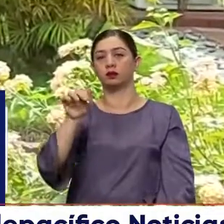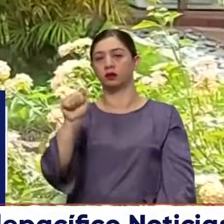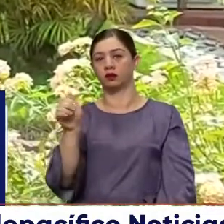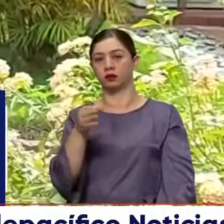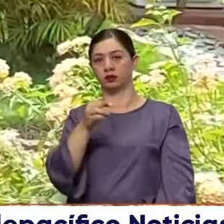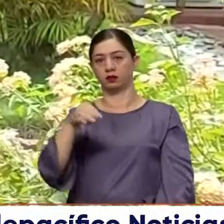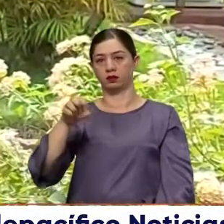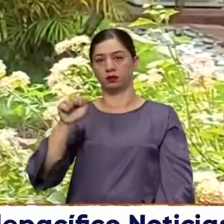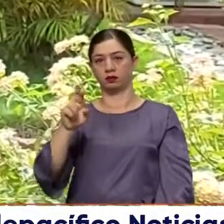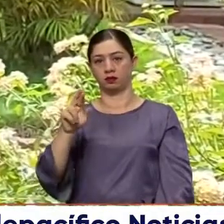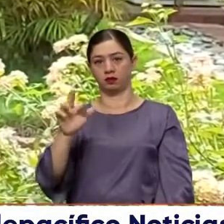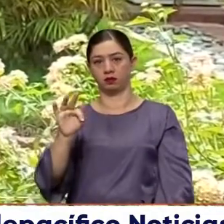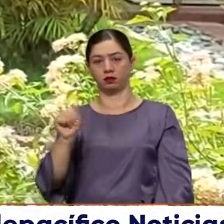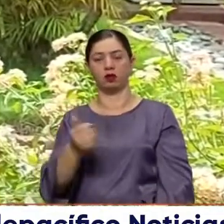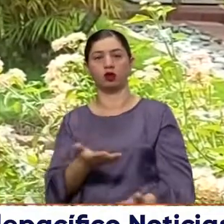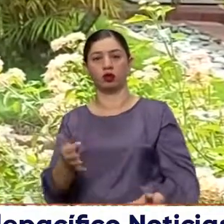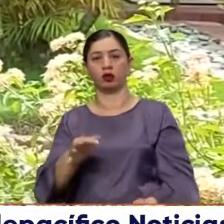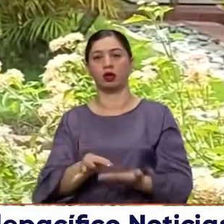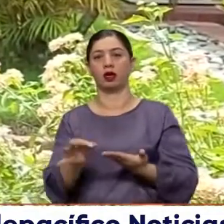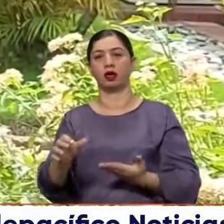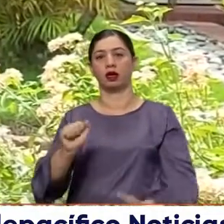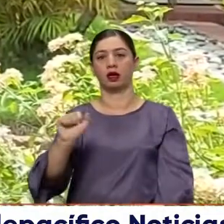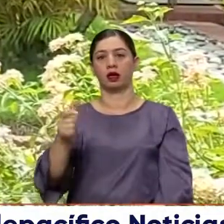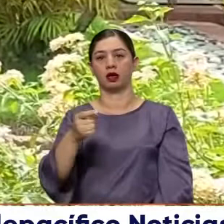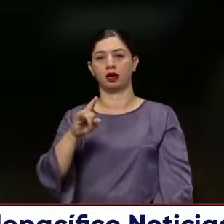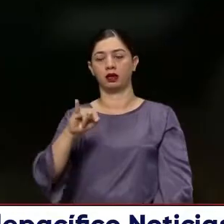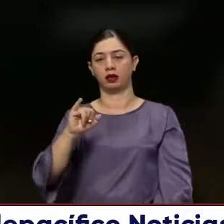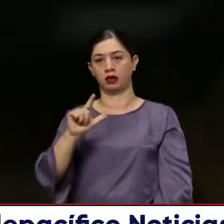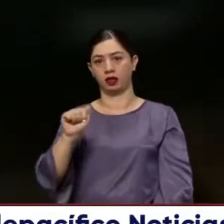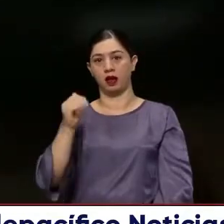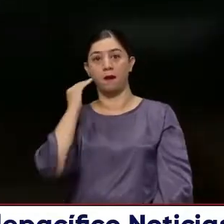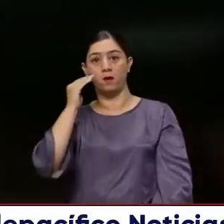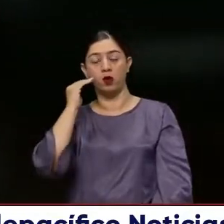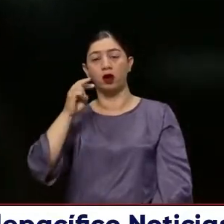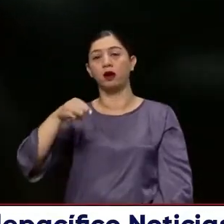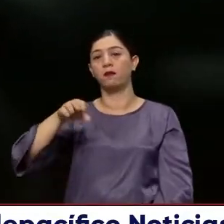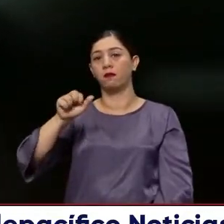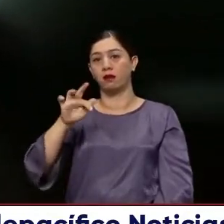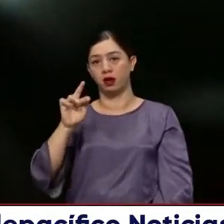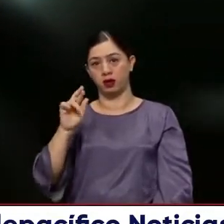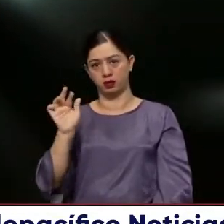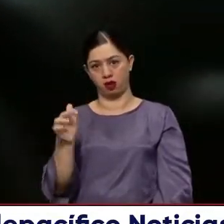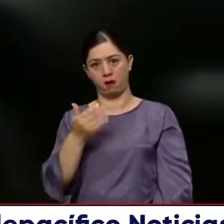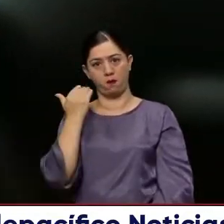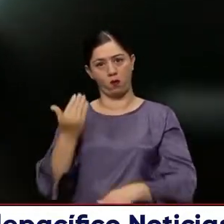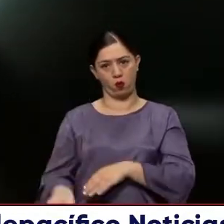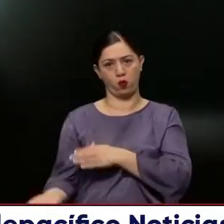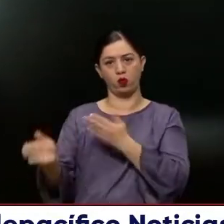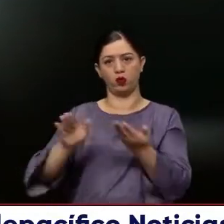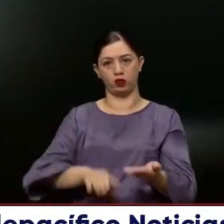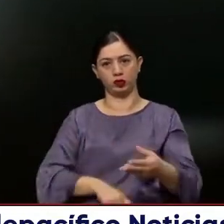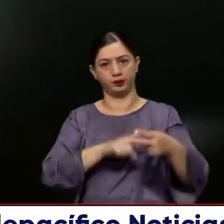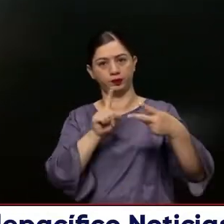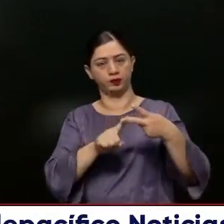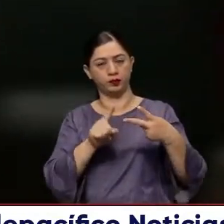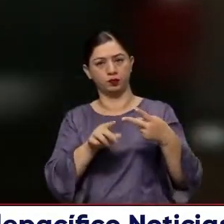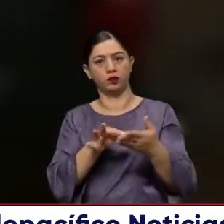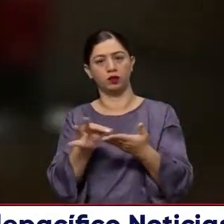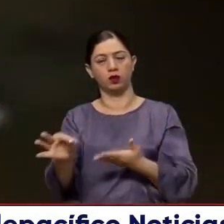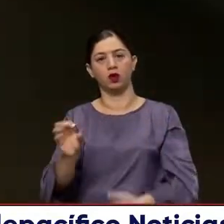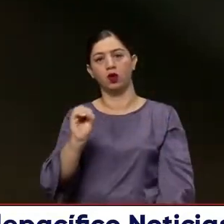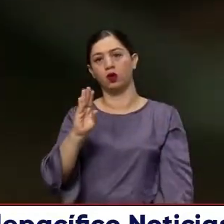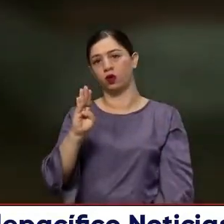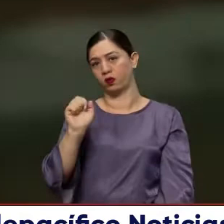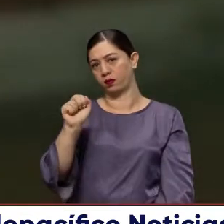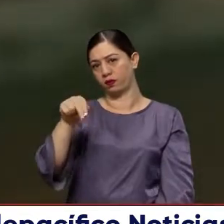municipio del Águila, donde perdió la vida la señora Marta Liliana Ramírez Carvajal. El segundo evento se desarrolla en el municipio de Obando, en la